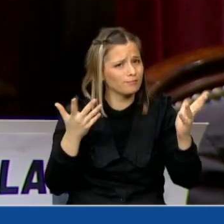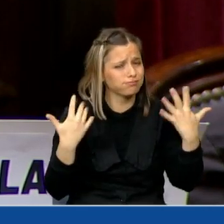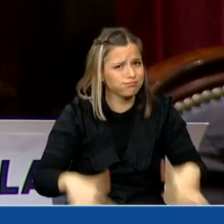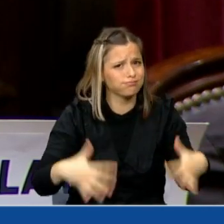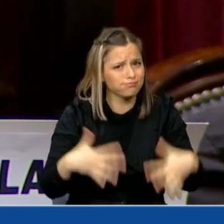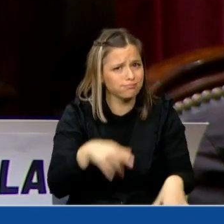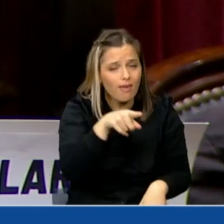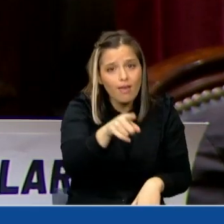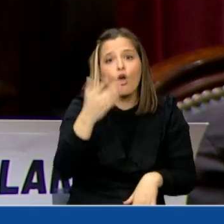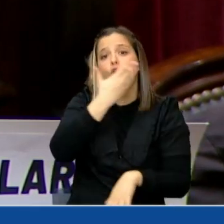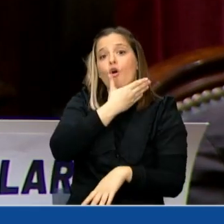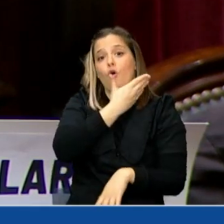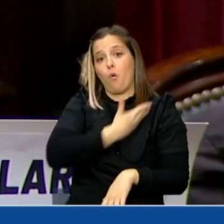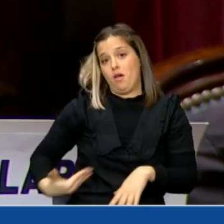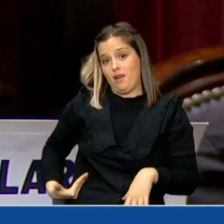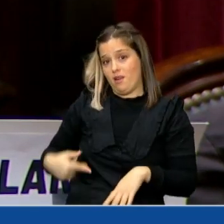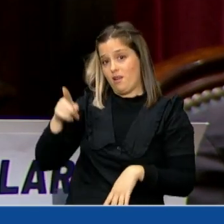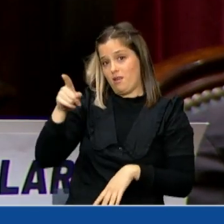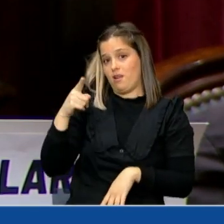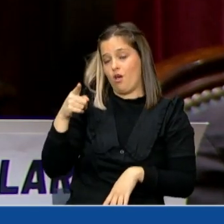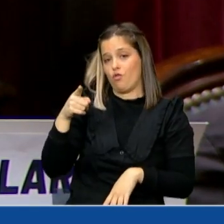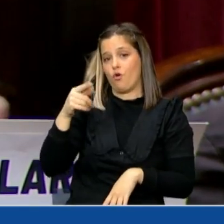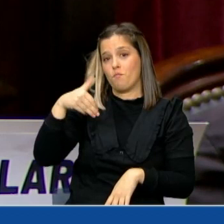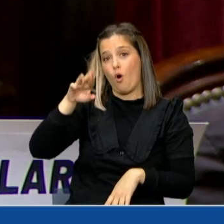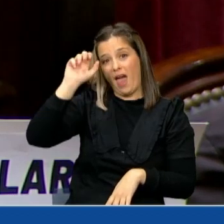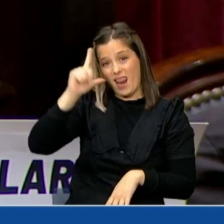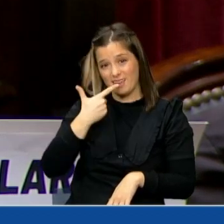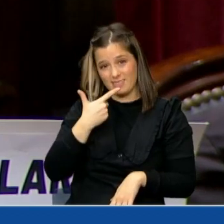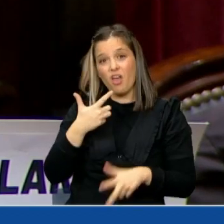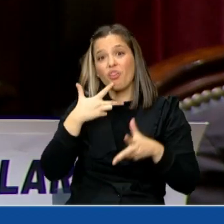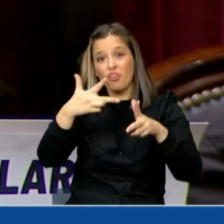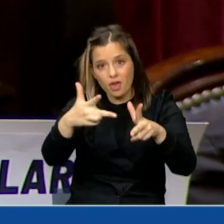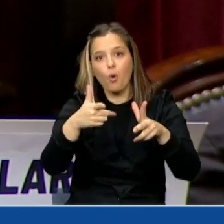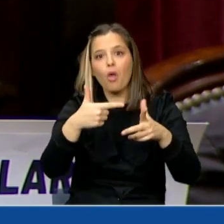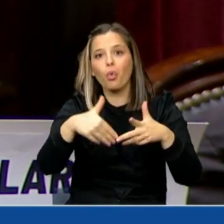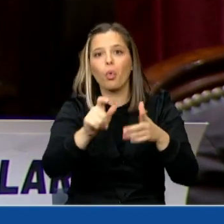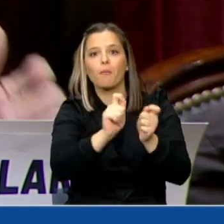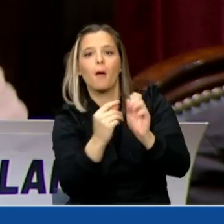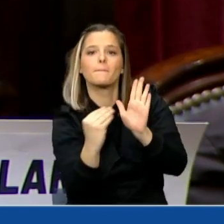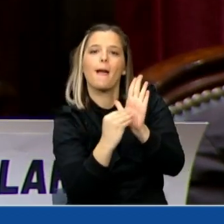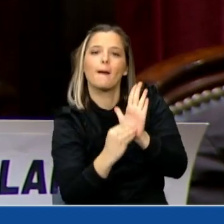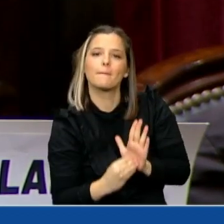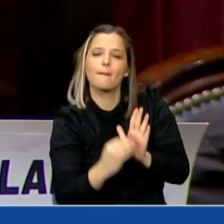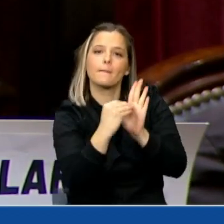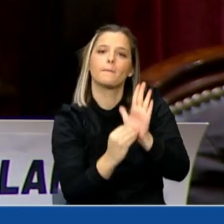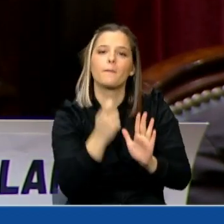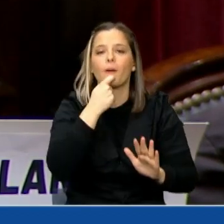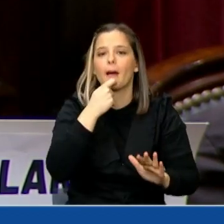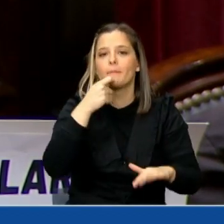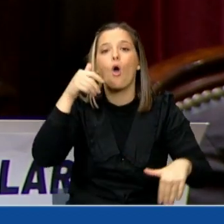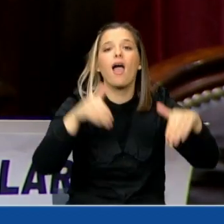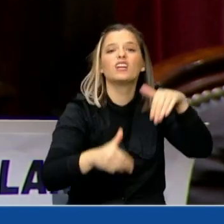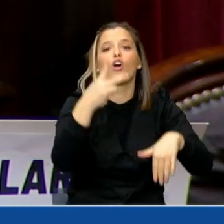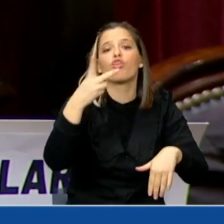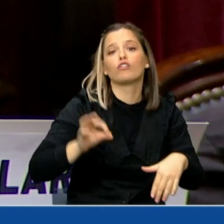Fíjense que el gobernador Morales anunció que cuando comenzó la constituyente que iban a incluir nuevos puntos, como por ejemplo terminar con las elecciones intermedias cada